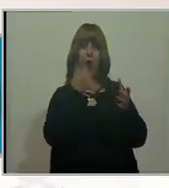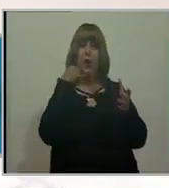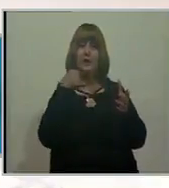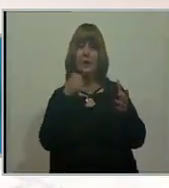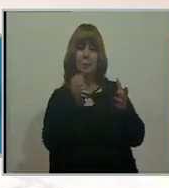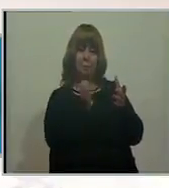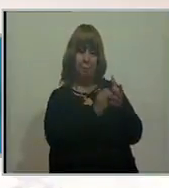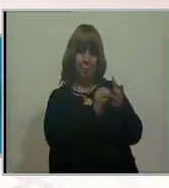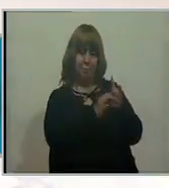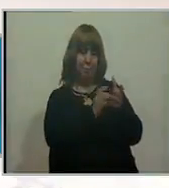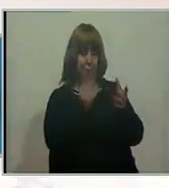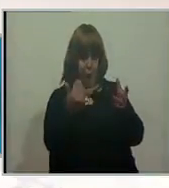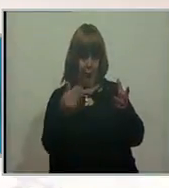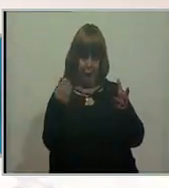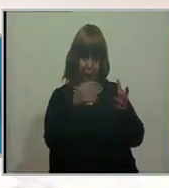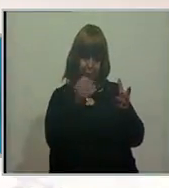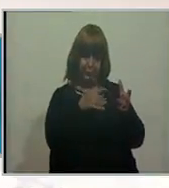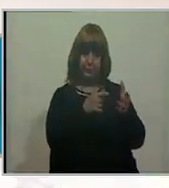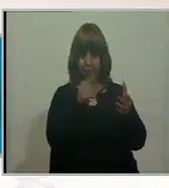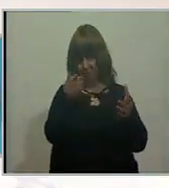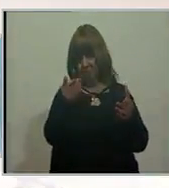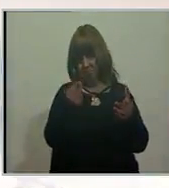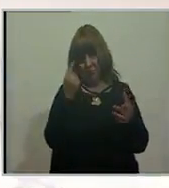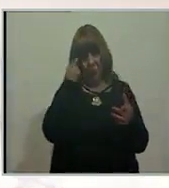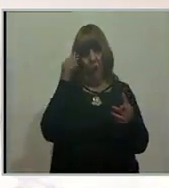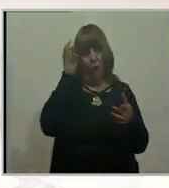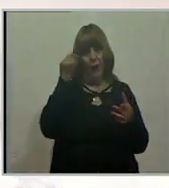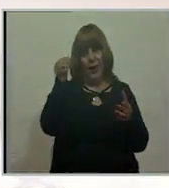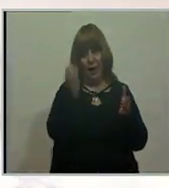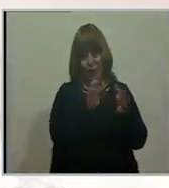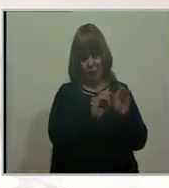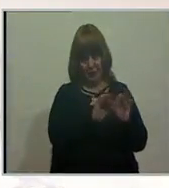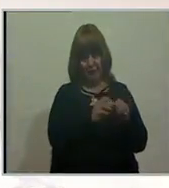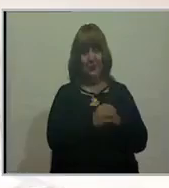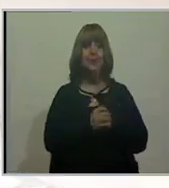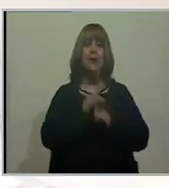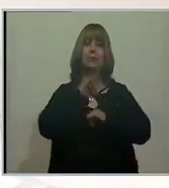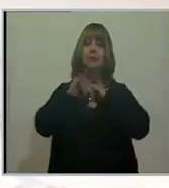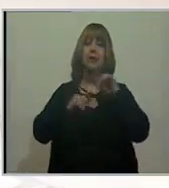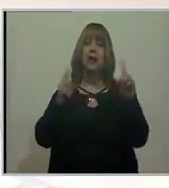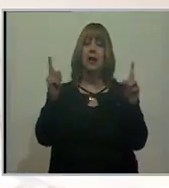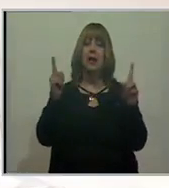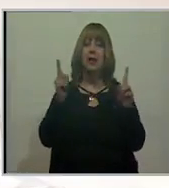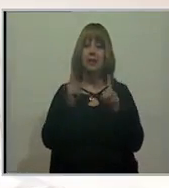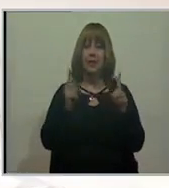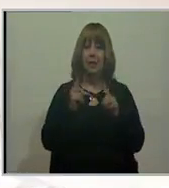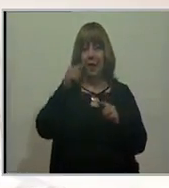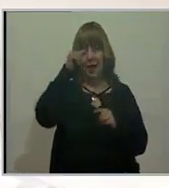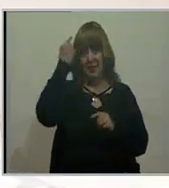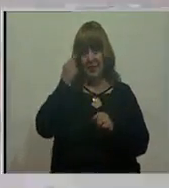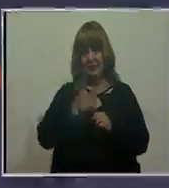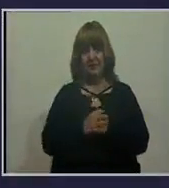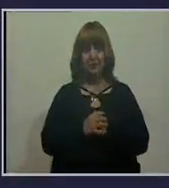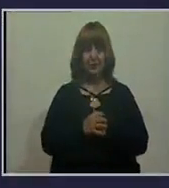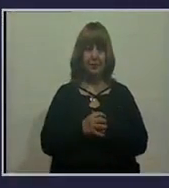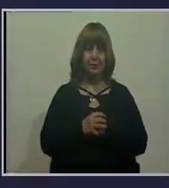2613-377500, nuestra línea de WhatsApp que ya está habilitada. Tenemos más información para compartir. Breves nacionales, dale.